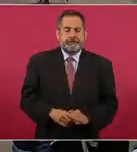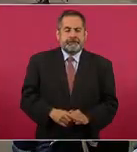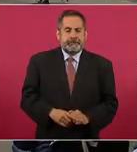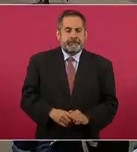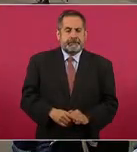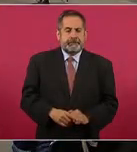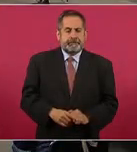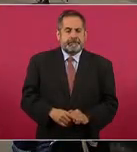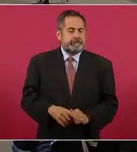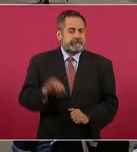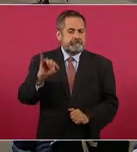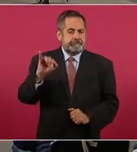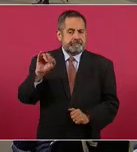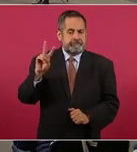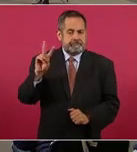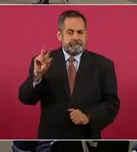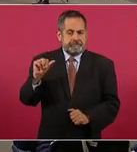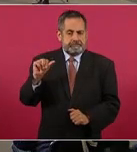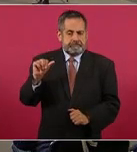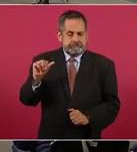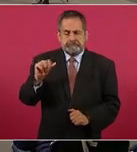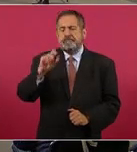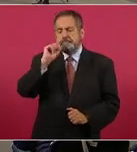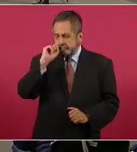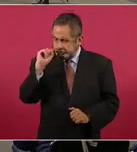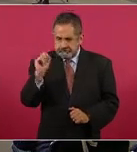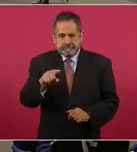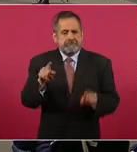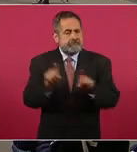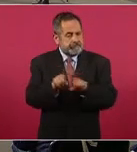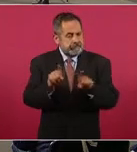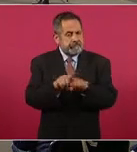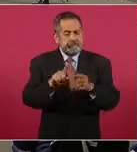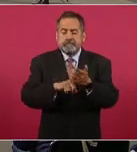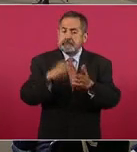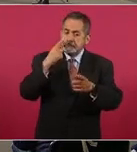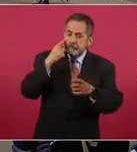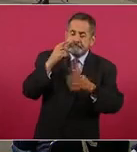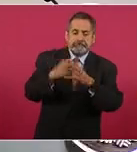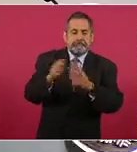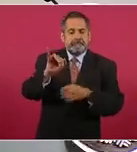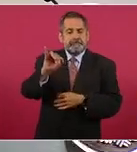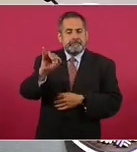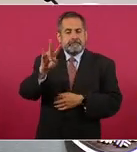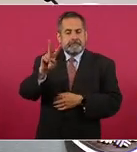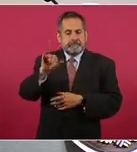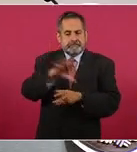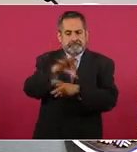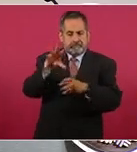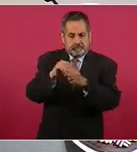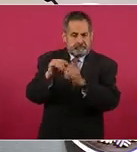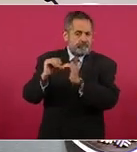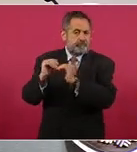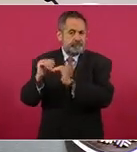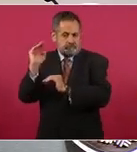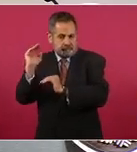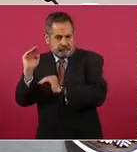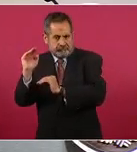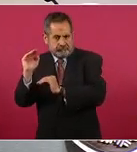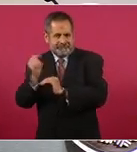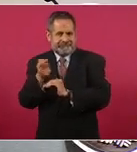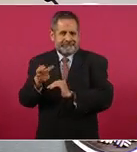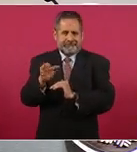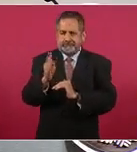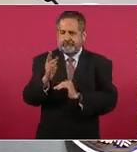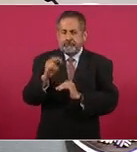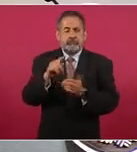En cuanto al IVA, también observamos que el IVA, le voy a decir, el IVA bruto ha crecido. El IVA es